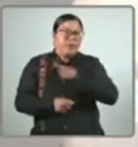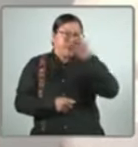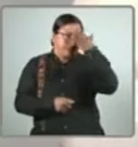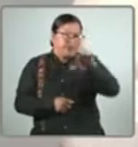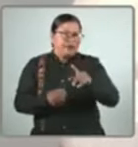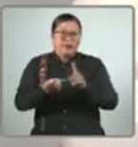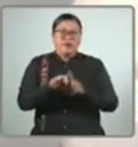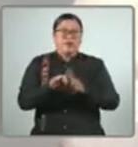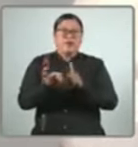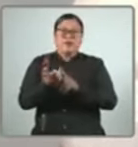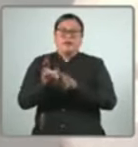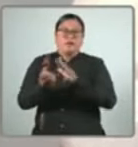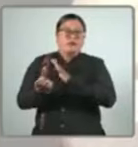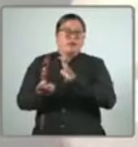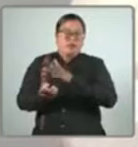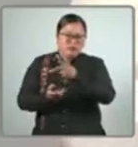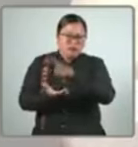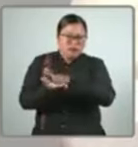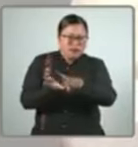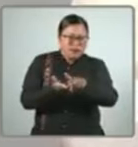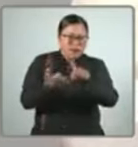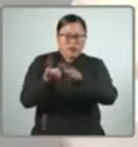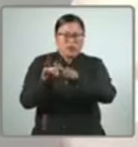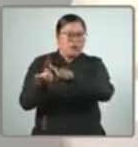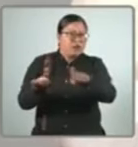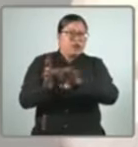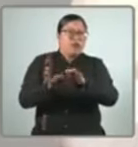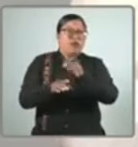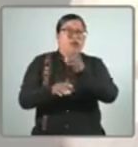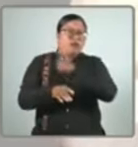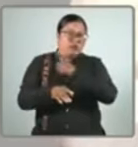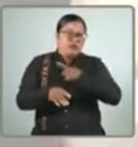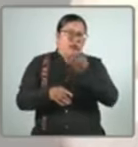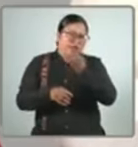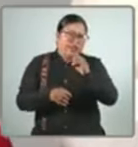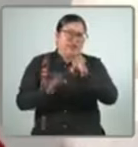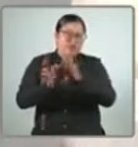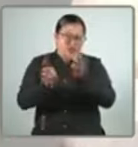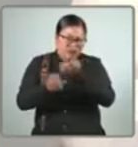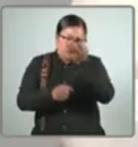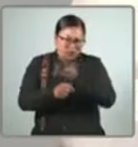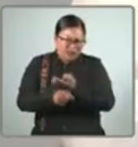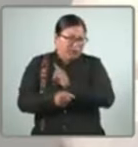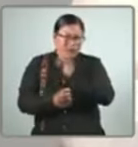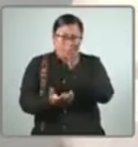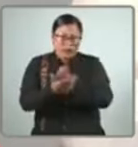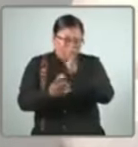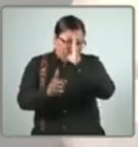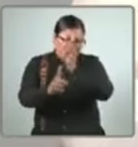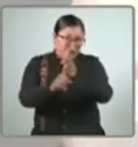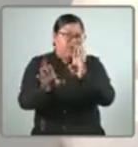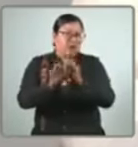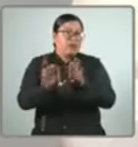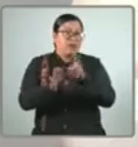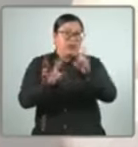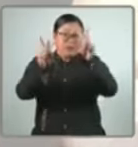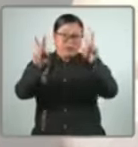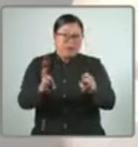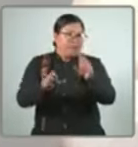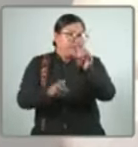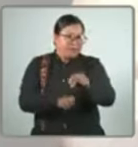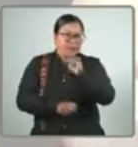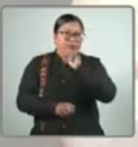dónde, hasta dónde llegan sus derechos y hasta dónde llegan sus obligaciones como estudiantes. Pero no únicamente nos enfocamos en este tema, sino